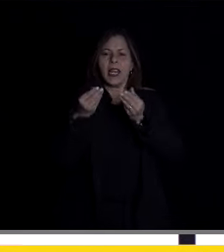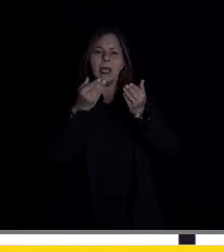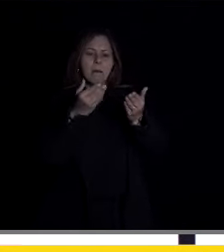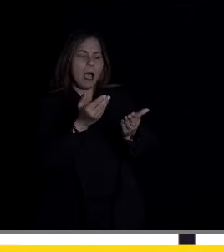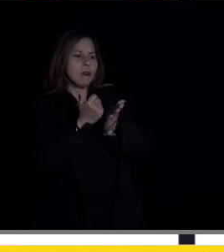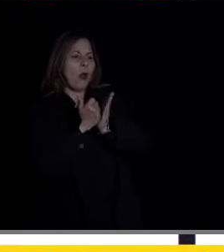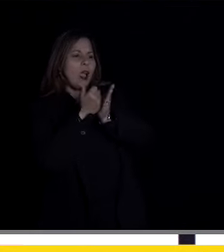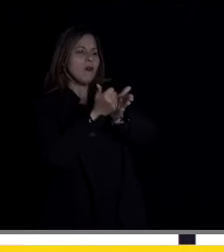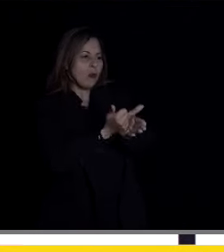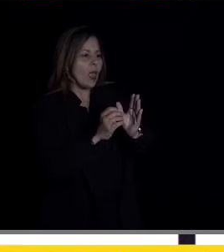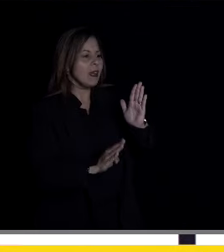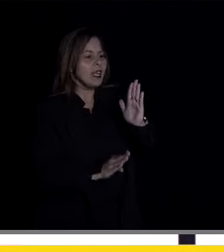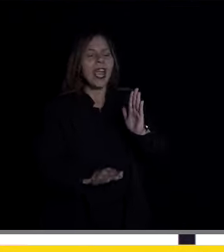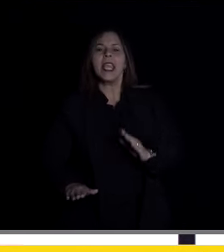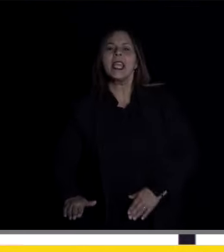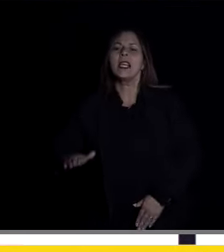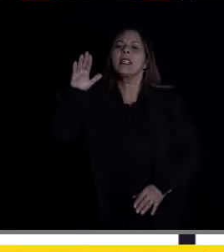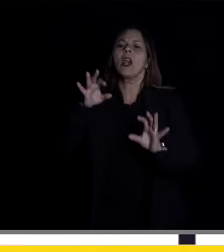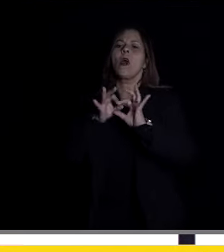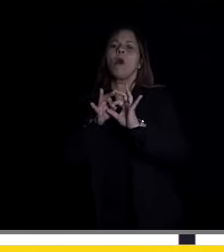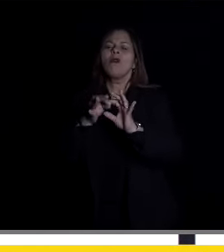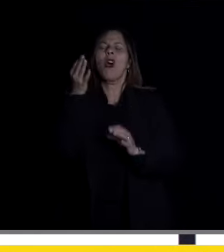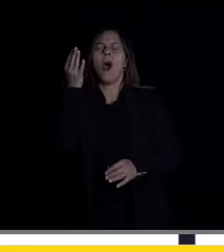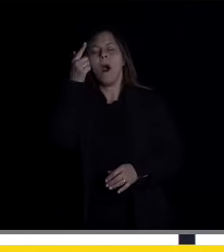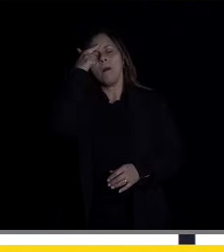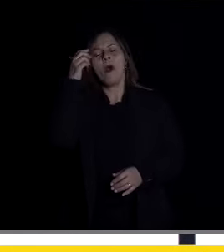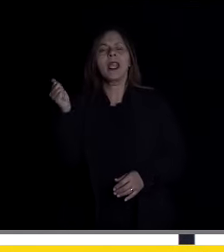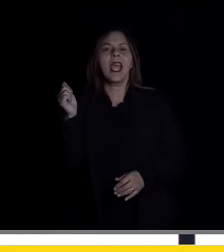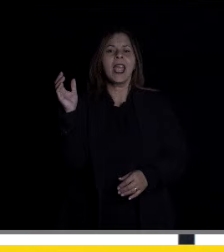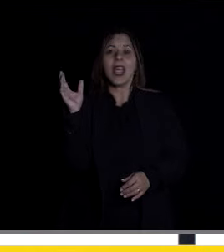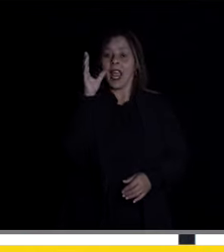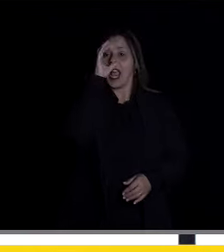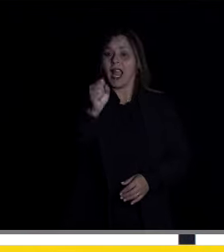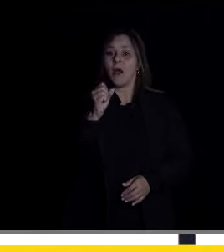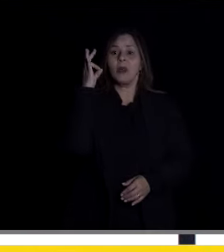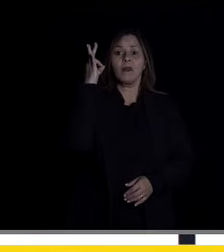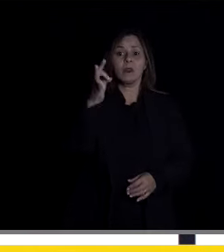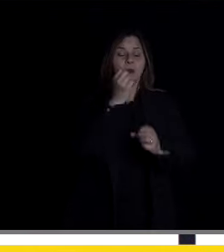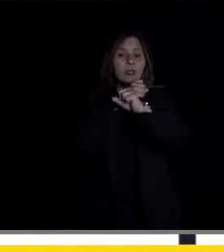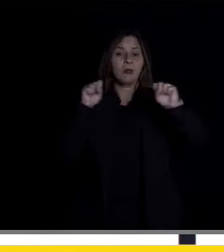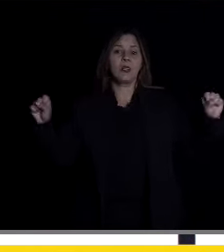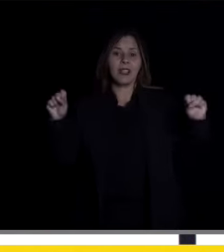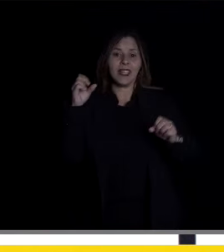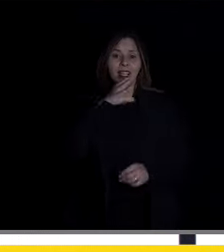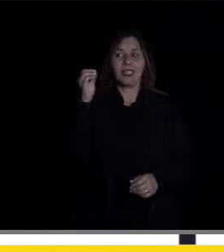de ayudar y crecer juntos como ciudad, porque Cabo de Futuro, seguridad y futuro.